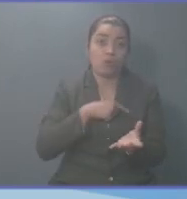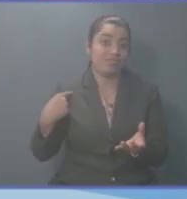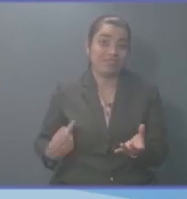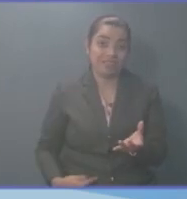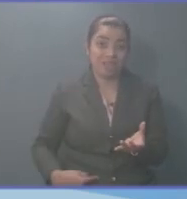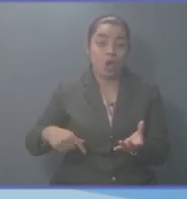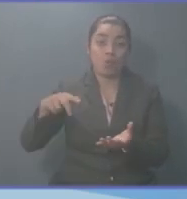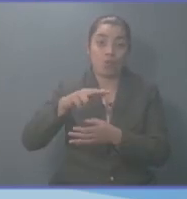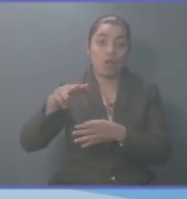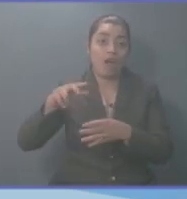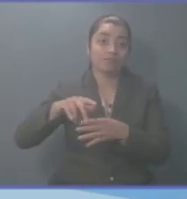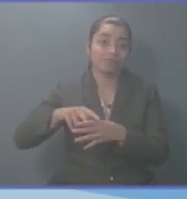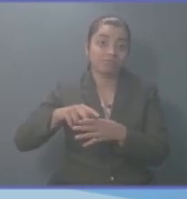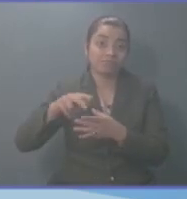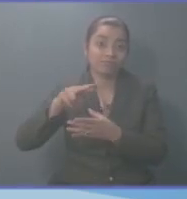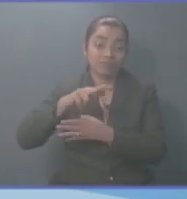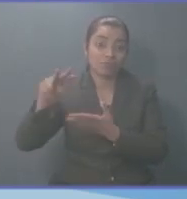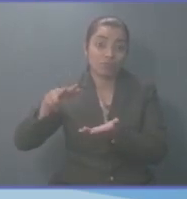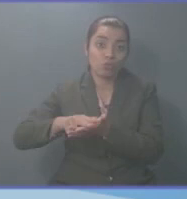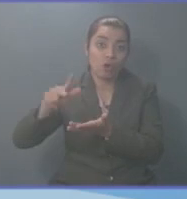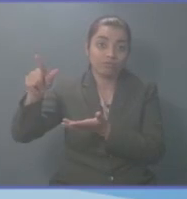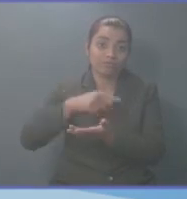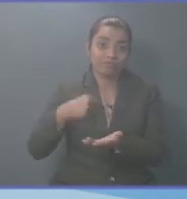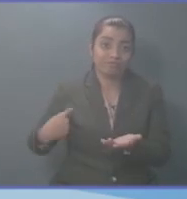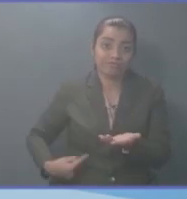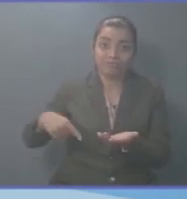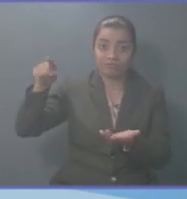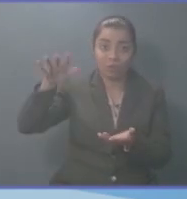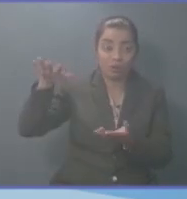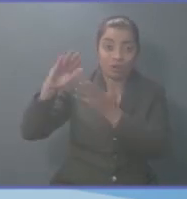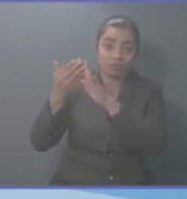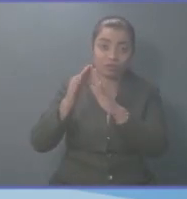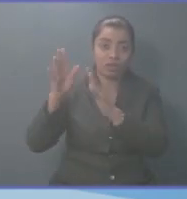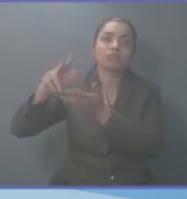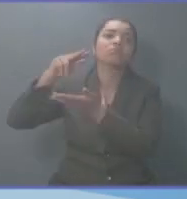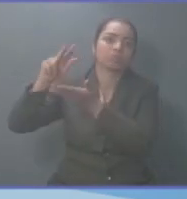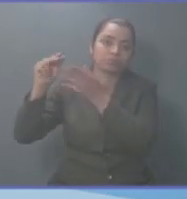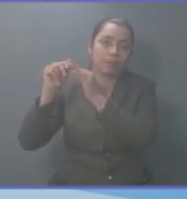o el punto neurálgico donde surgió todo fue en China. No hay una